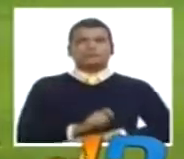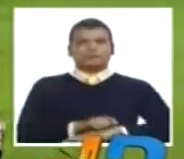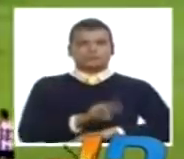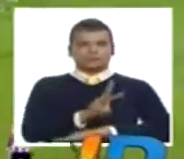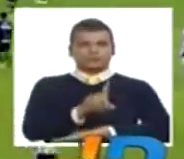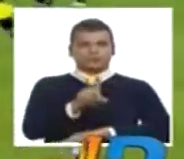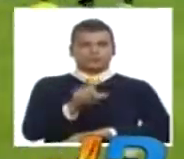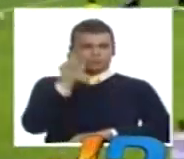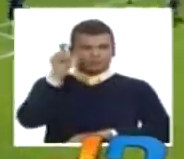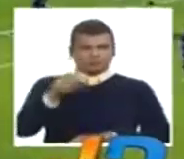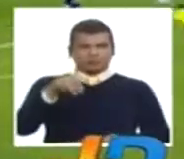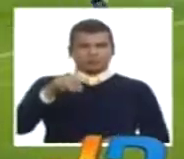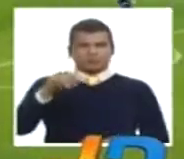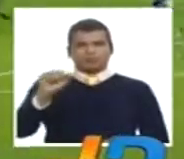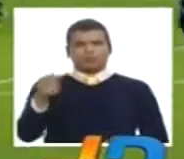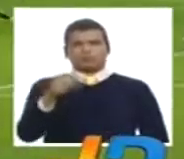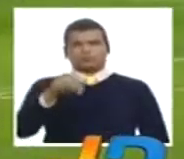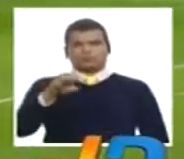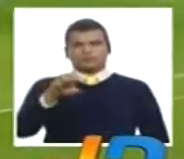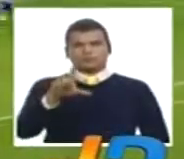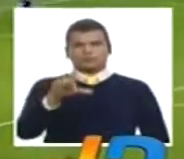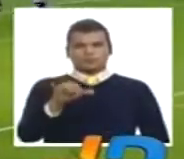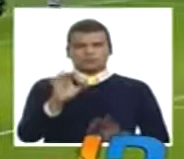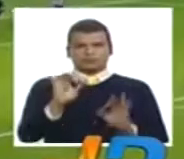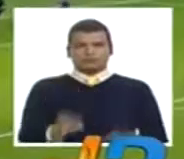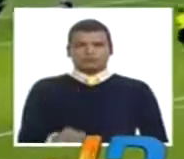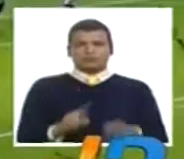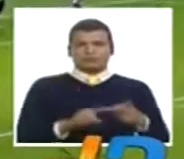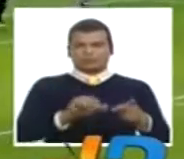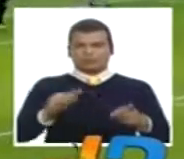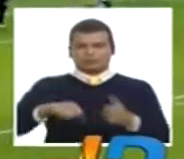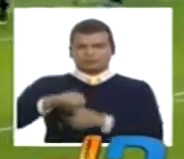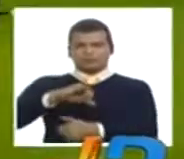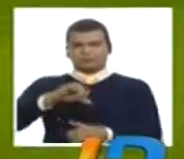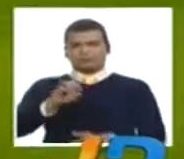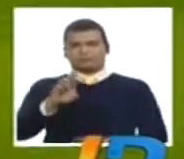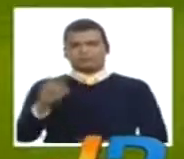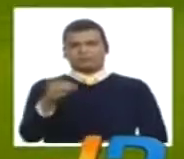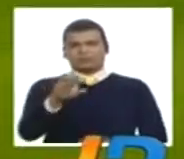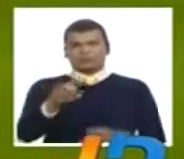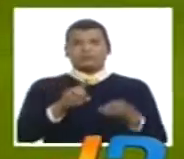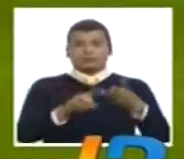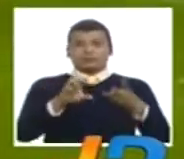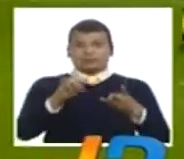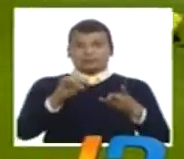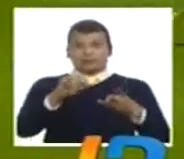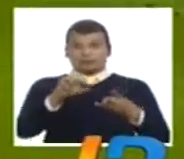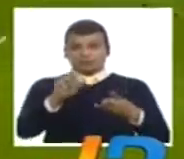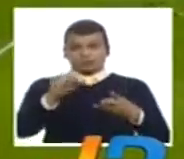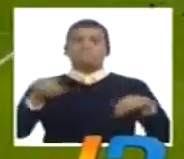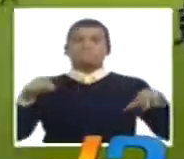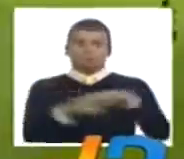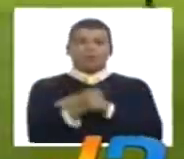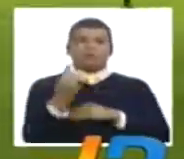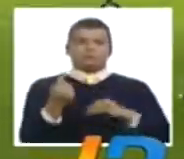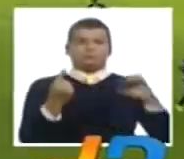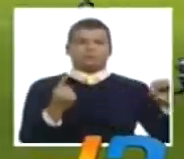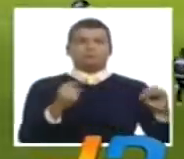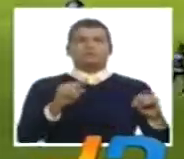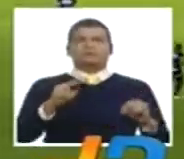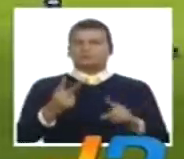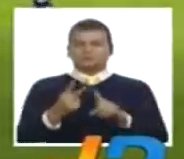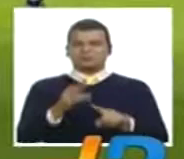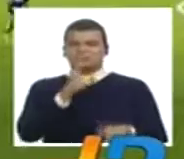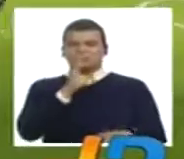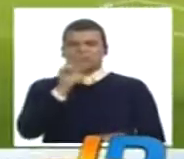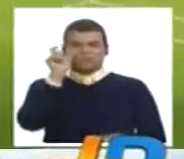con toques de Magnelli Torres y Jorge Aguirre, ingresando al área de juego donde finalmente Edinson Tolos empuja el balón convirtiendo el 1-0. El segundo lo marcó